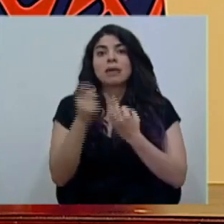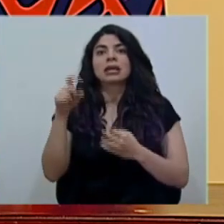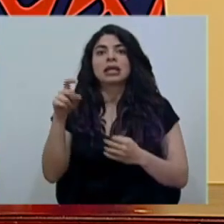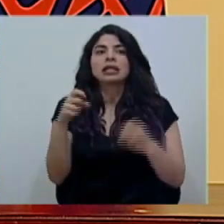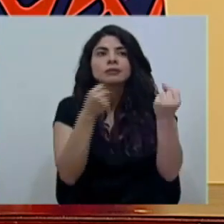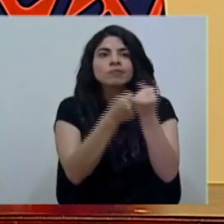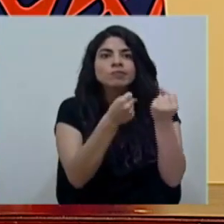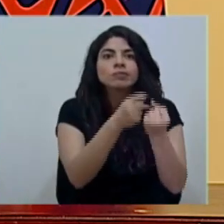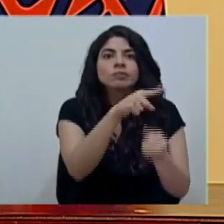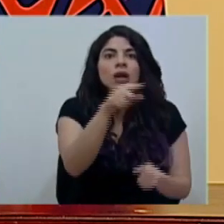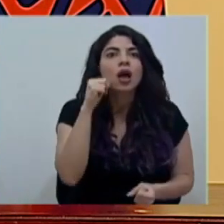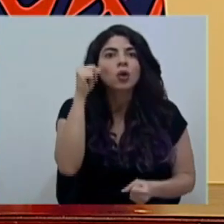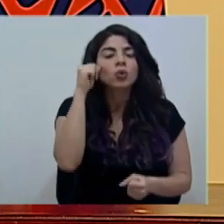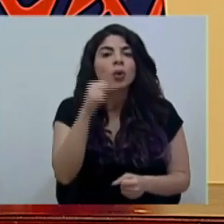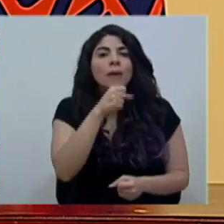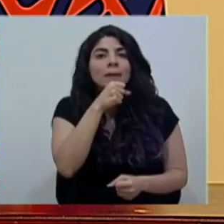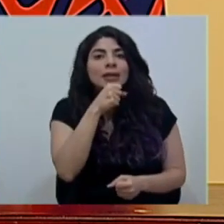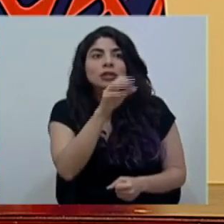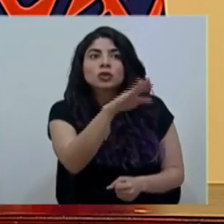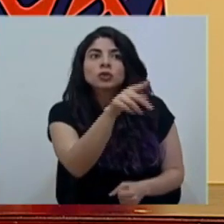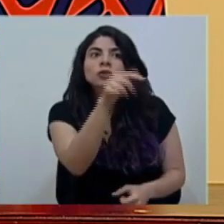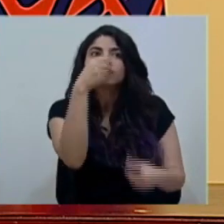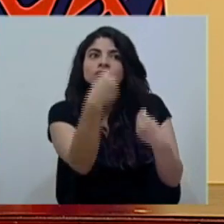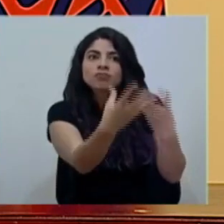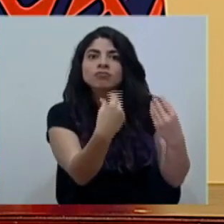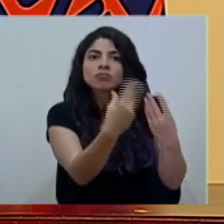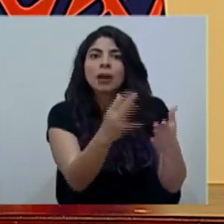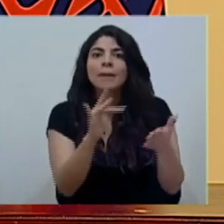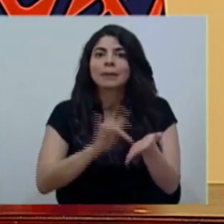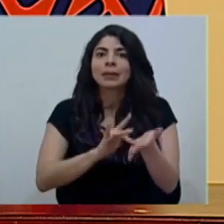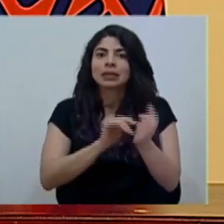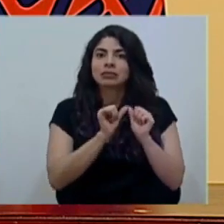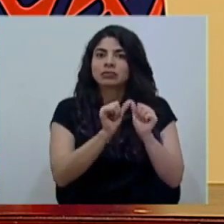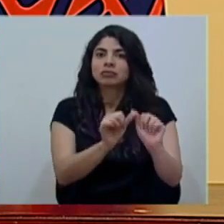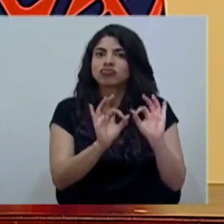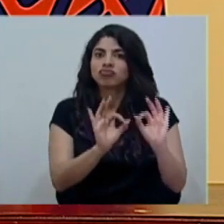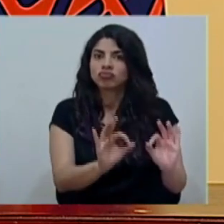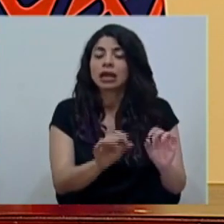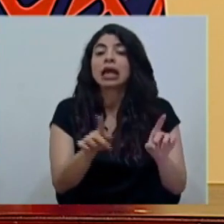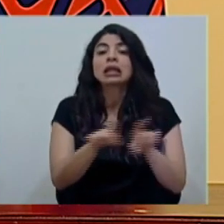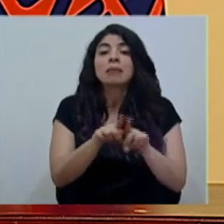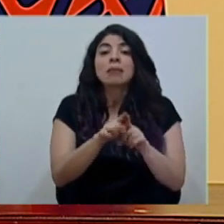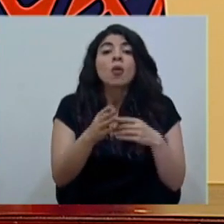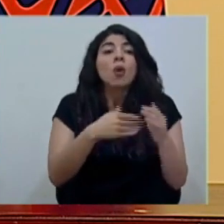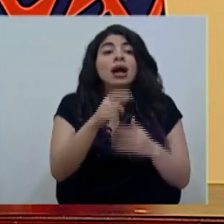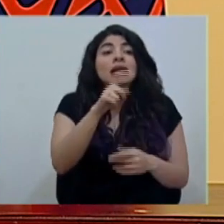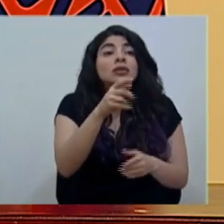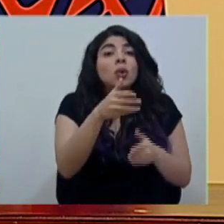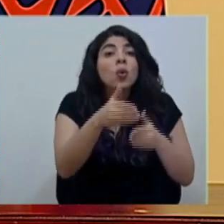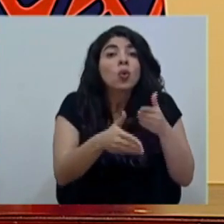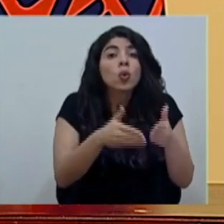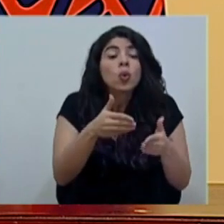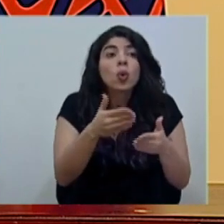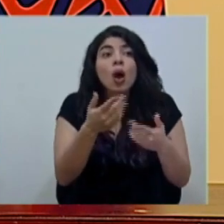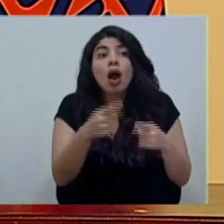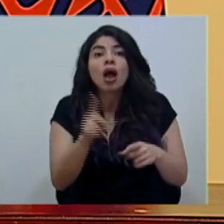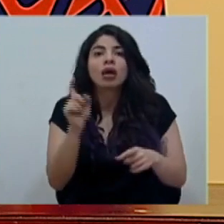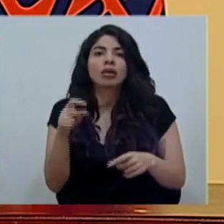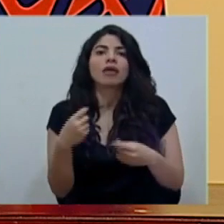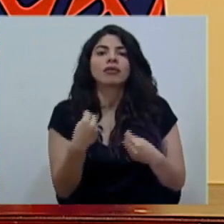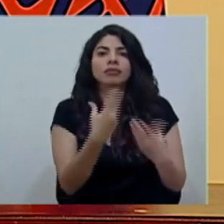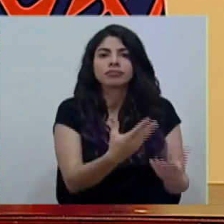apoyar a los adultos mayores para que siempre tengan a mano sus medicamentos y por supuesto brindar cualquier cuidado en caso necesario.